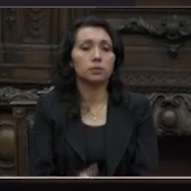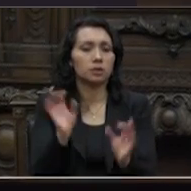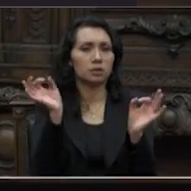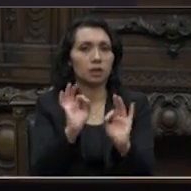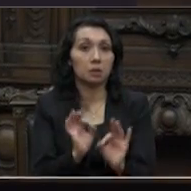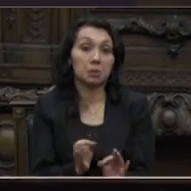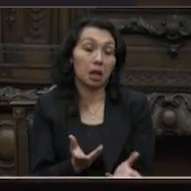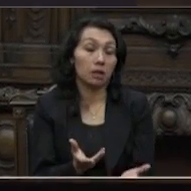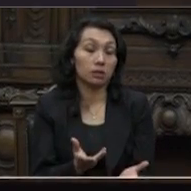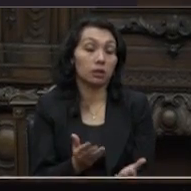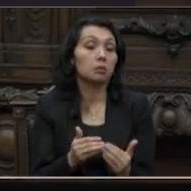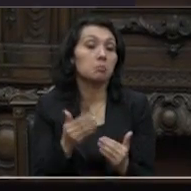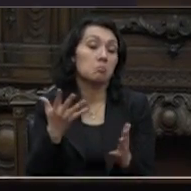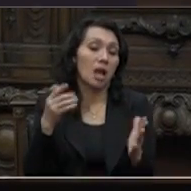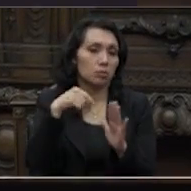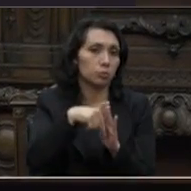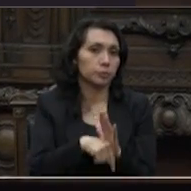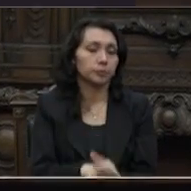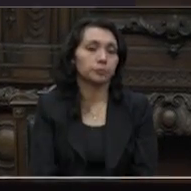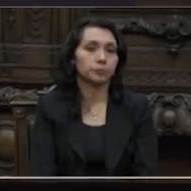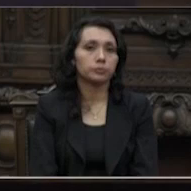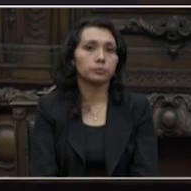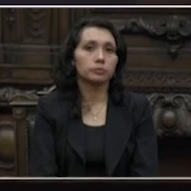explicar a mayor profundidad.